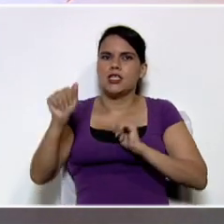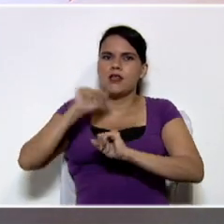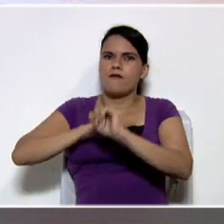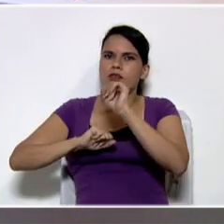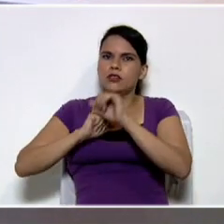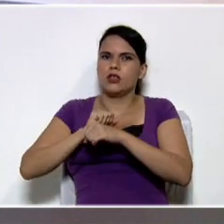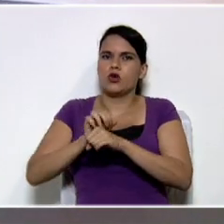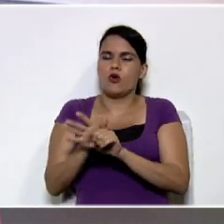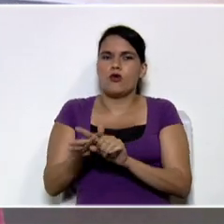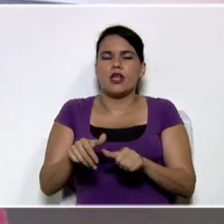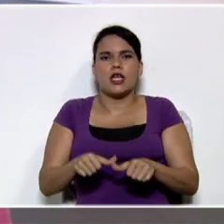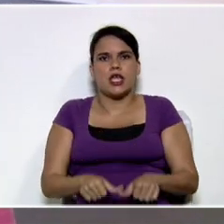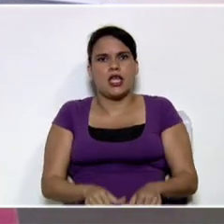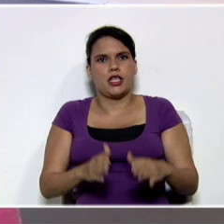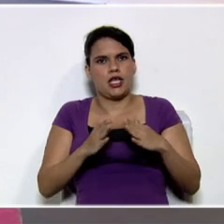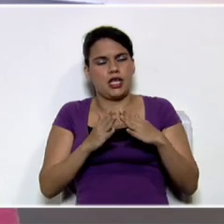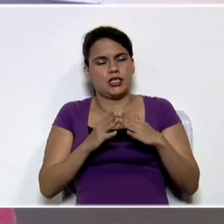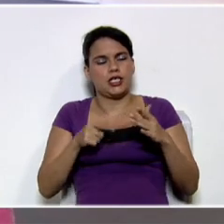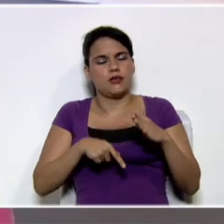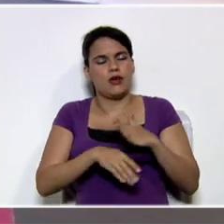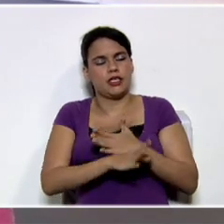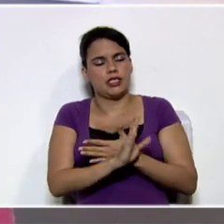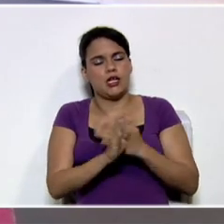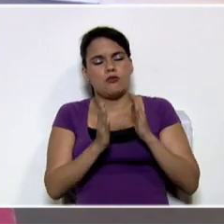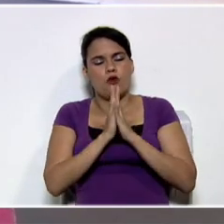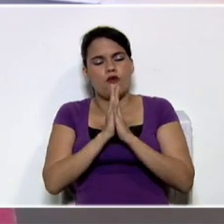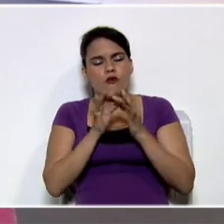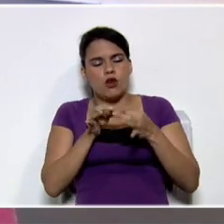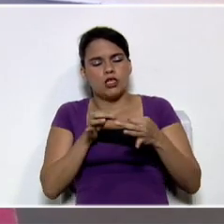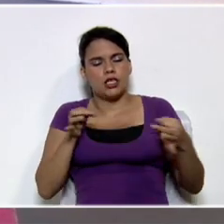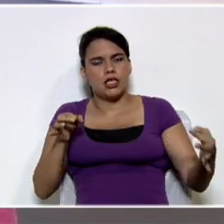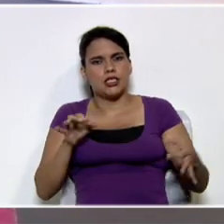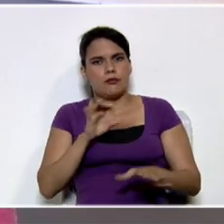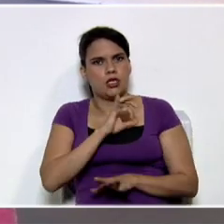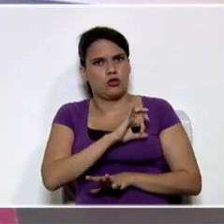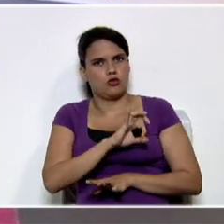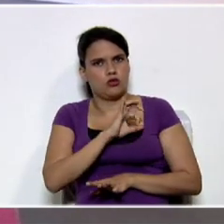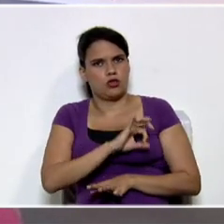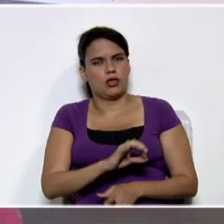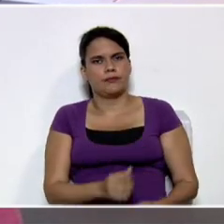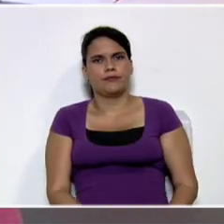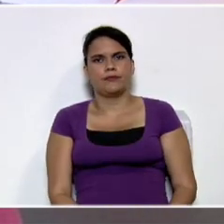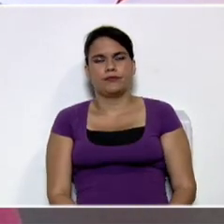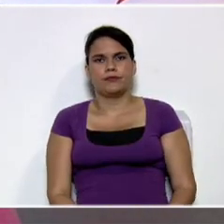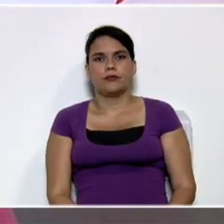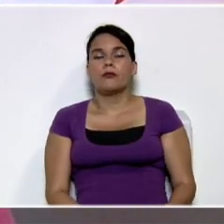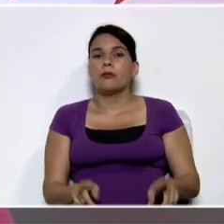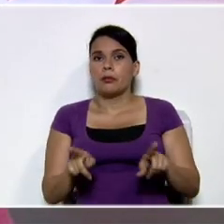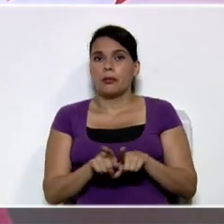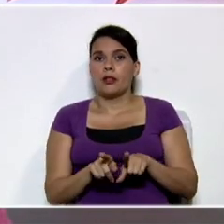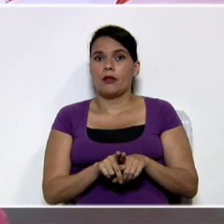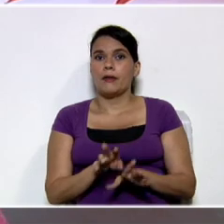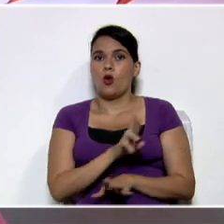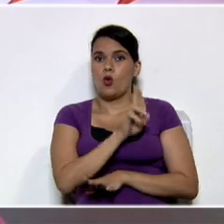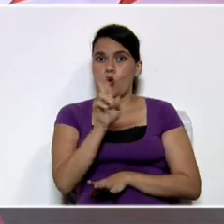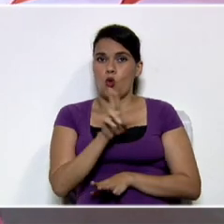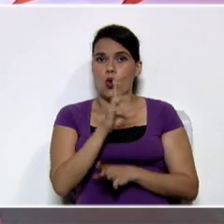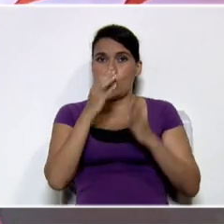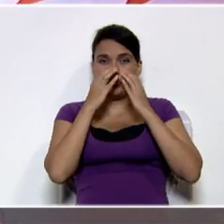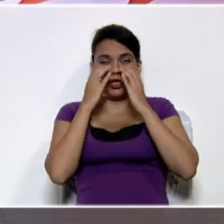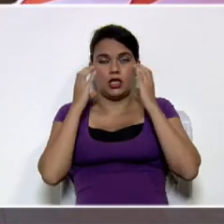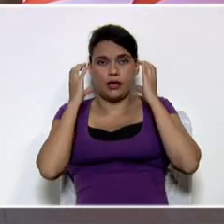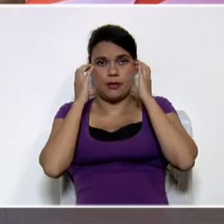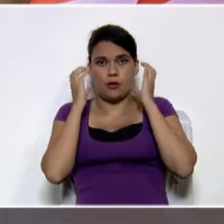casas y si van a salir, por favor mantengan el distanciamiento físico saludable y por supuesto usa el tapaboca